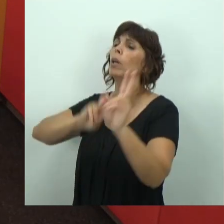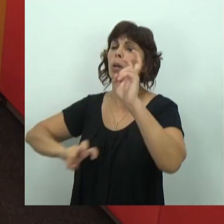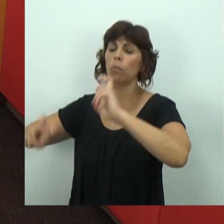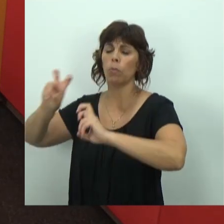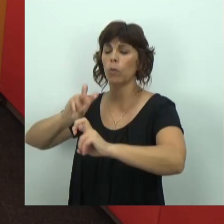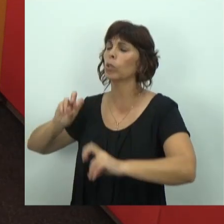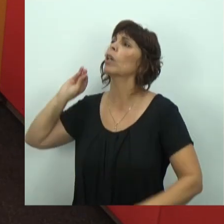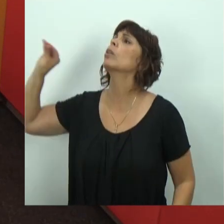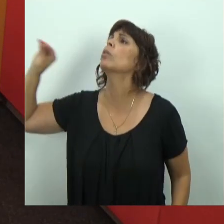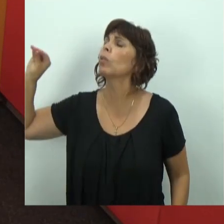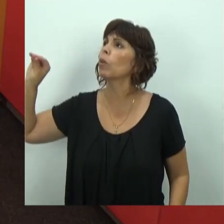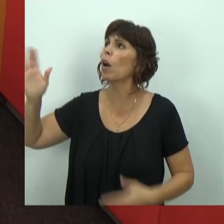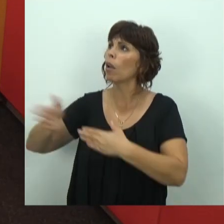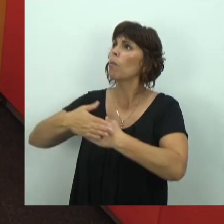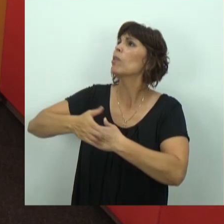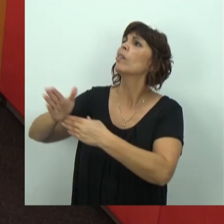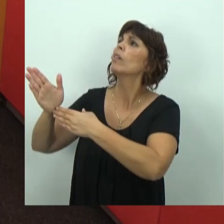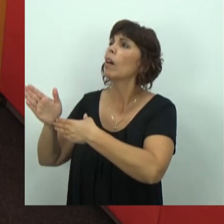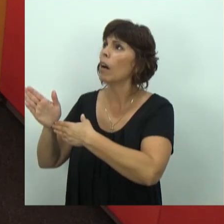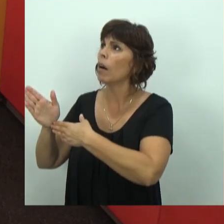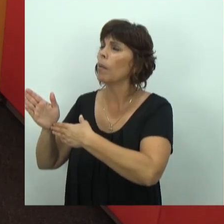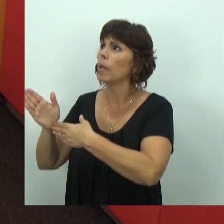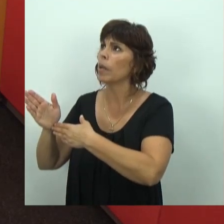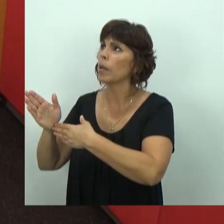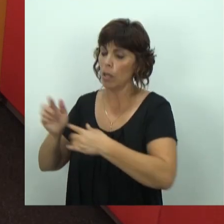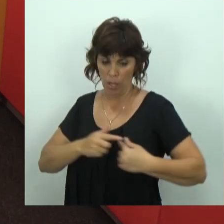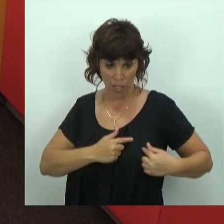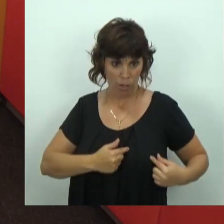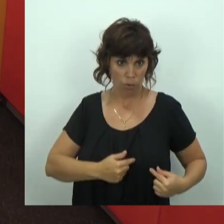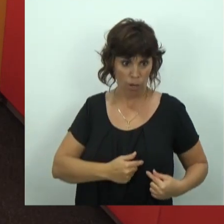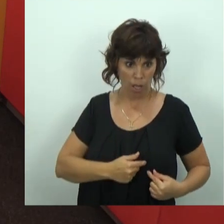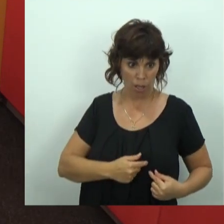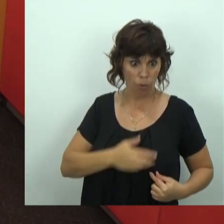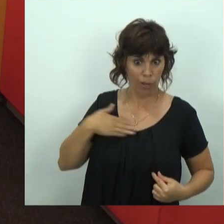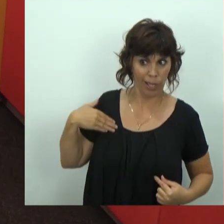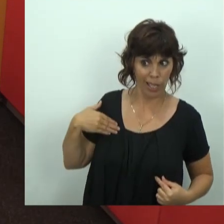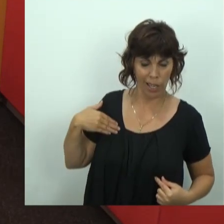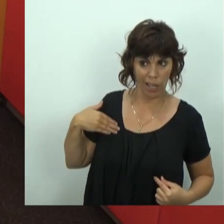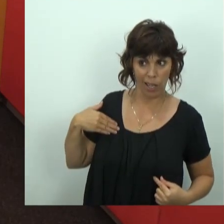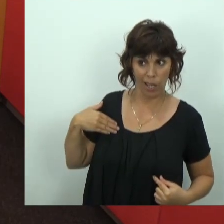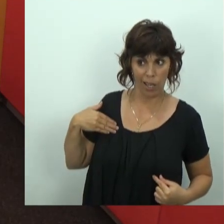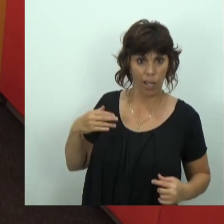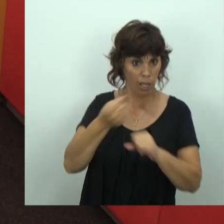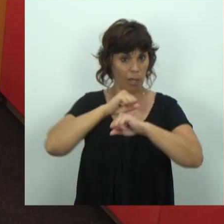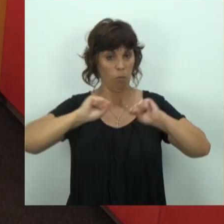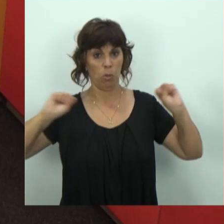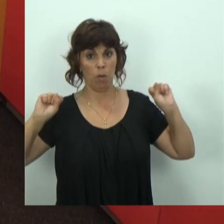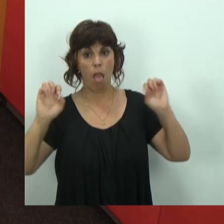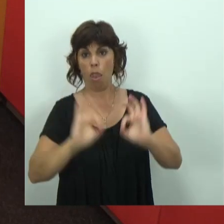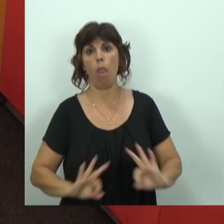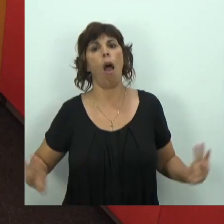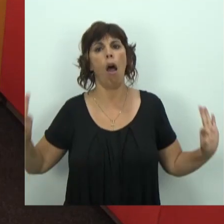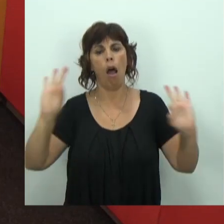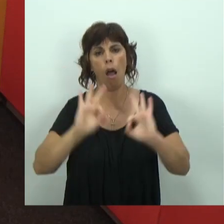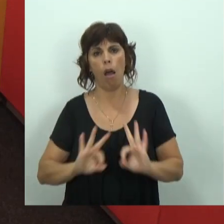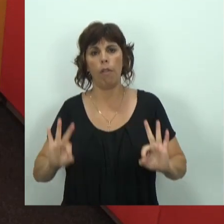toca, abre la puerta para algo que tenga en su corazón, nada es imposible. La